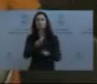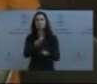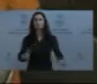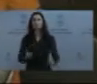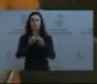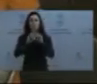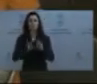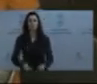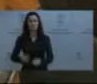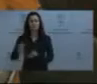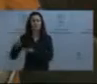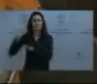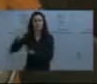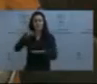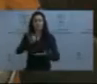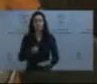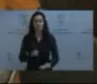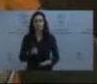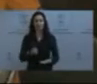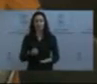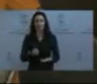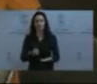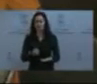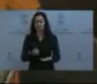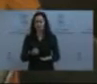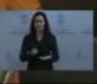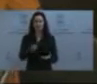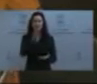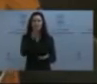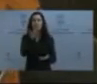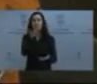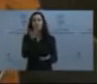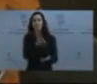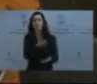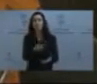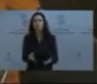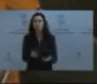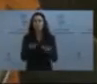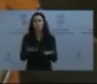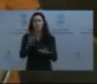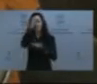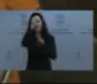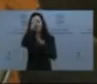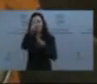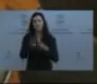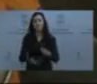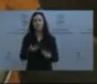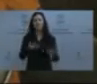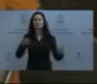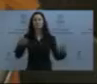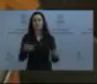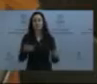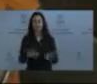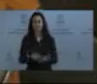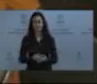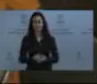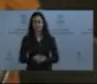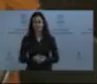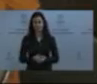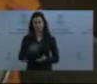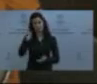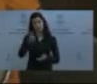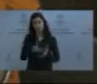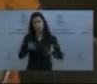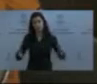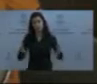herencias con el conocimiento de la deuda, yo creo que lo más importante es, en primer lugar, dimensionarlo.